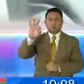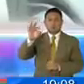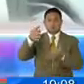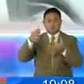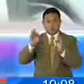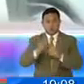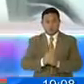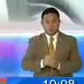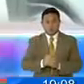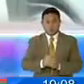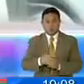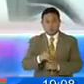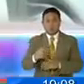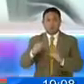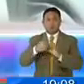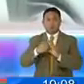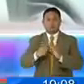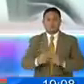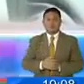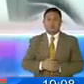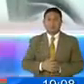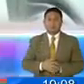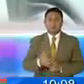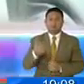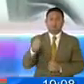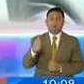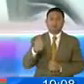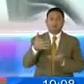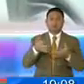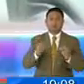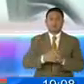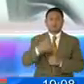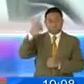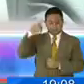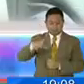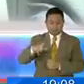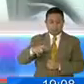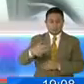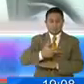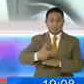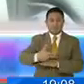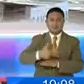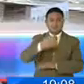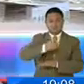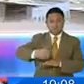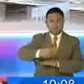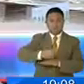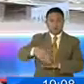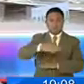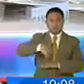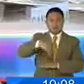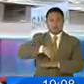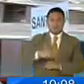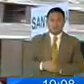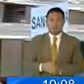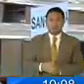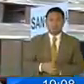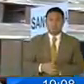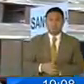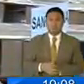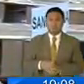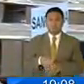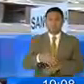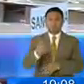febrero, incluido Santa Elena. 10 de febrero, Loja, Cañar, El Oro y Manabí. El 11 se enviará a Los